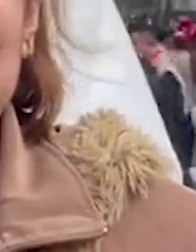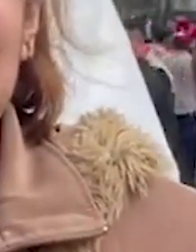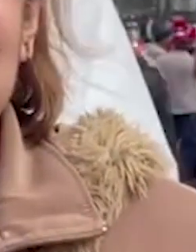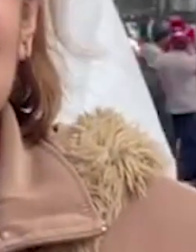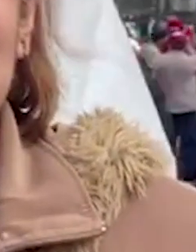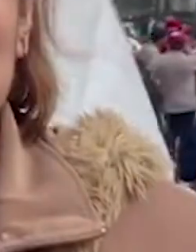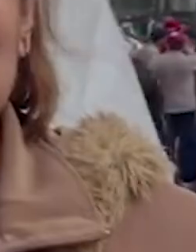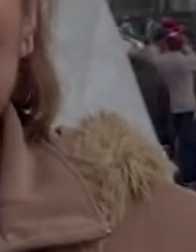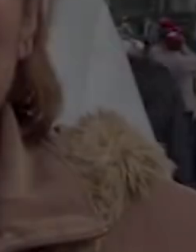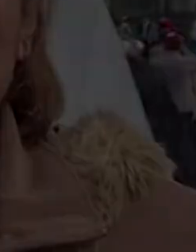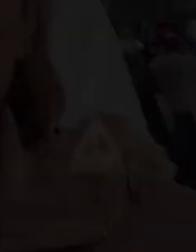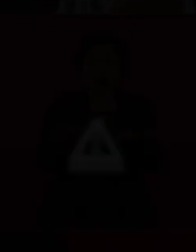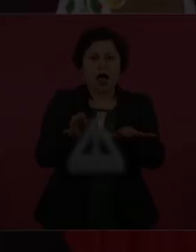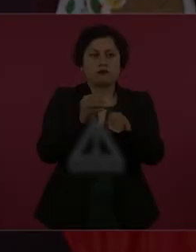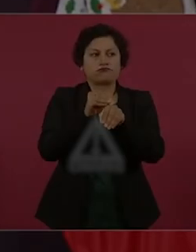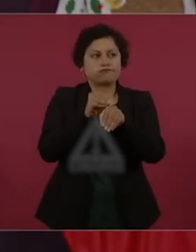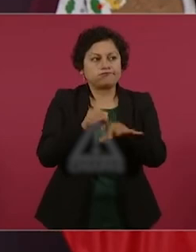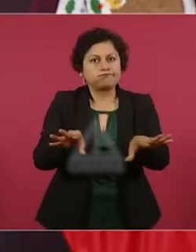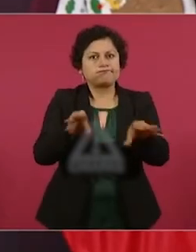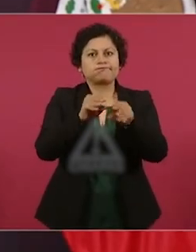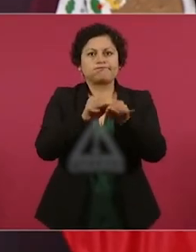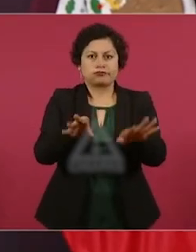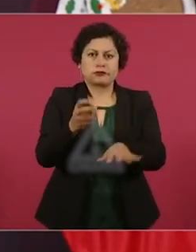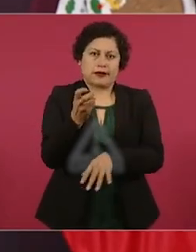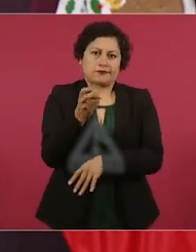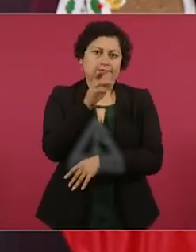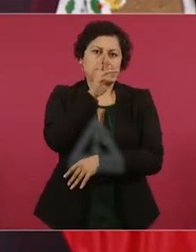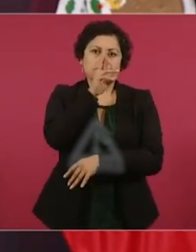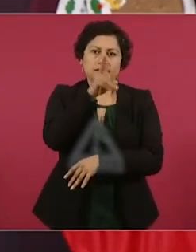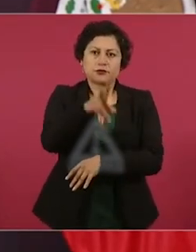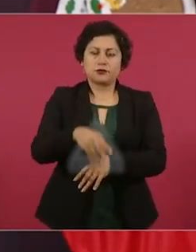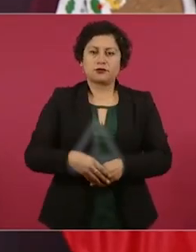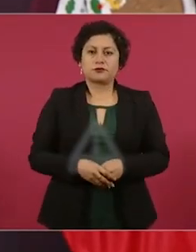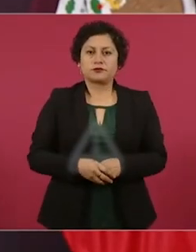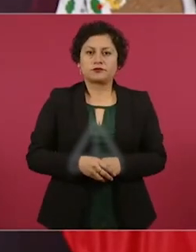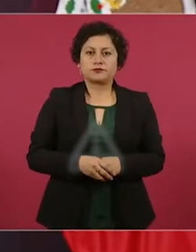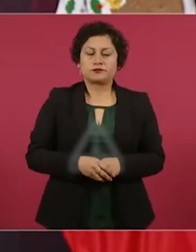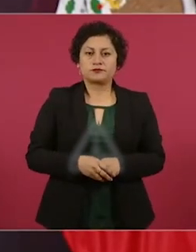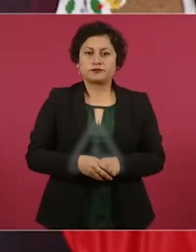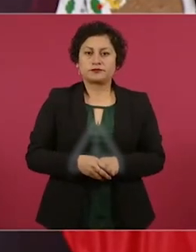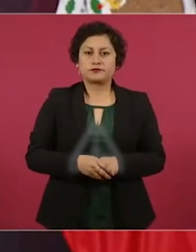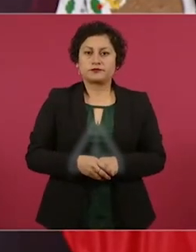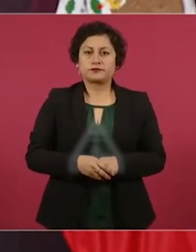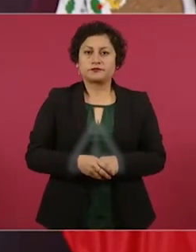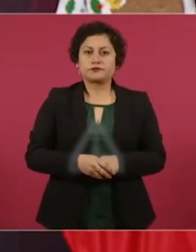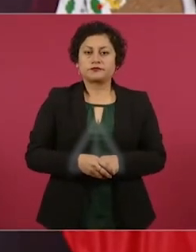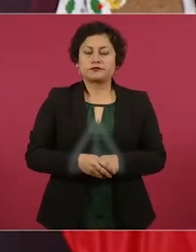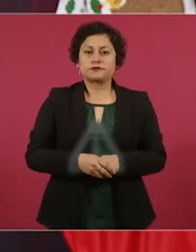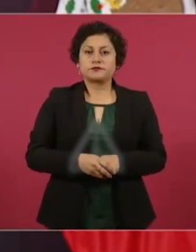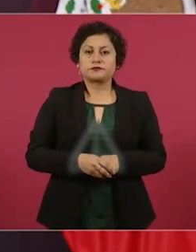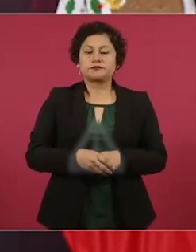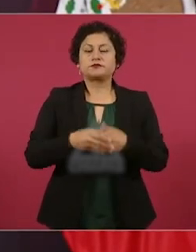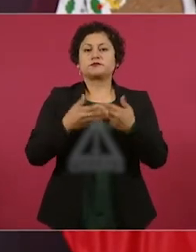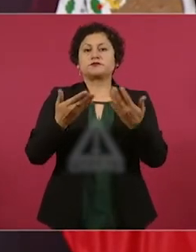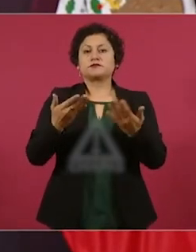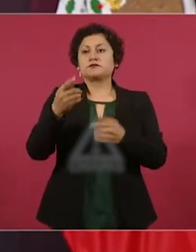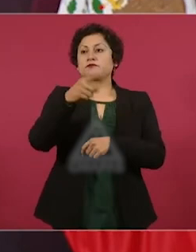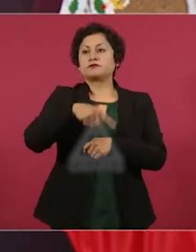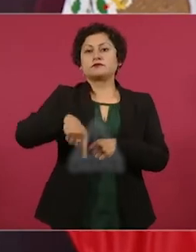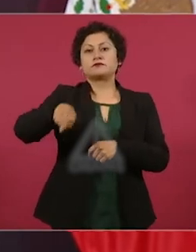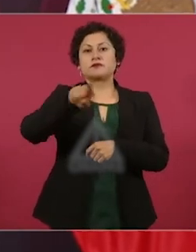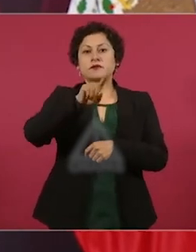Andrés Manuel López Obrador, desde Querétaro hasta Veracruz, donde se realizó la ceremonia por el